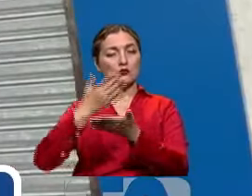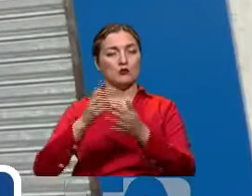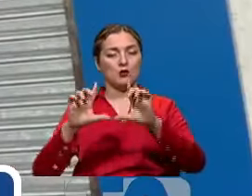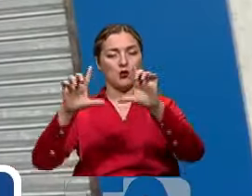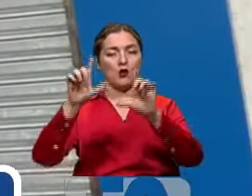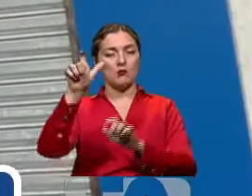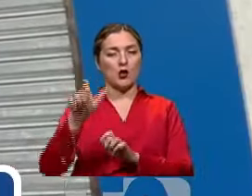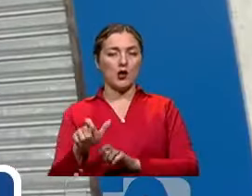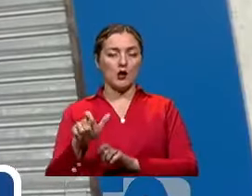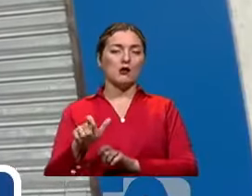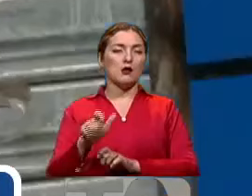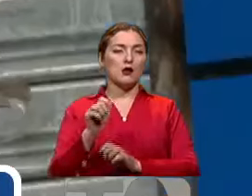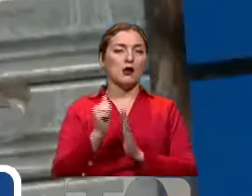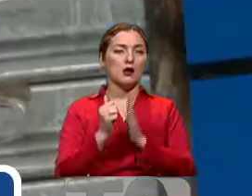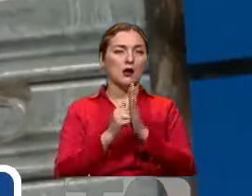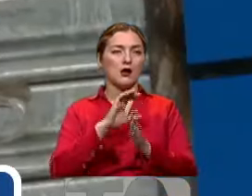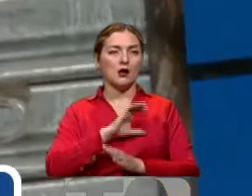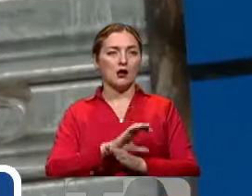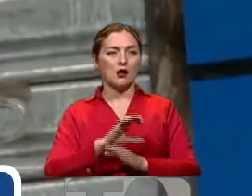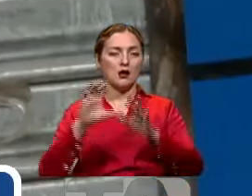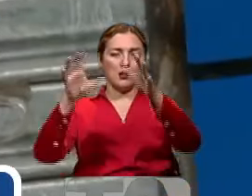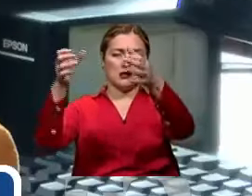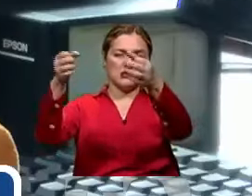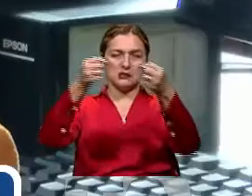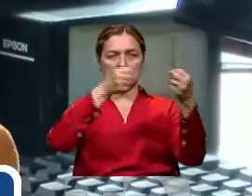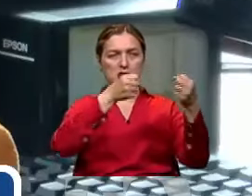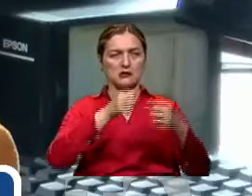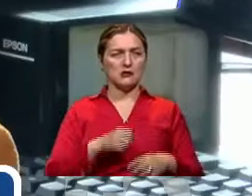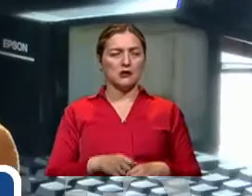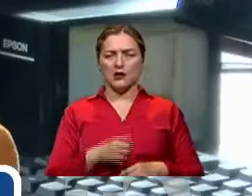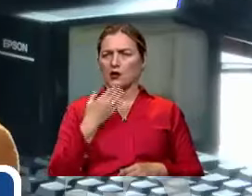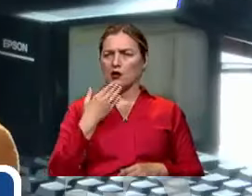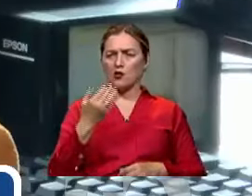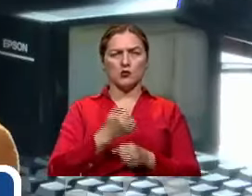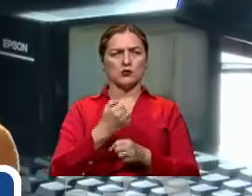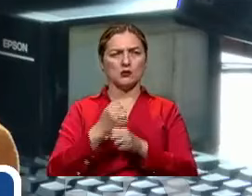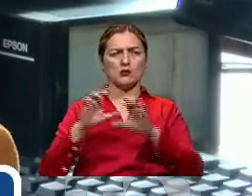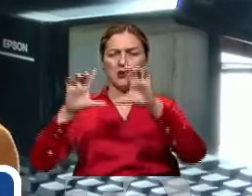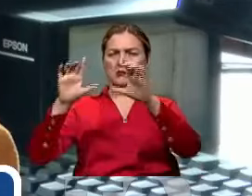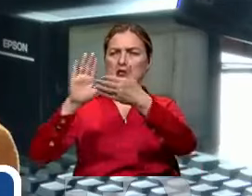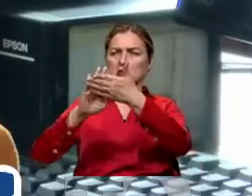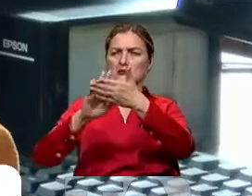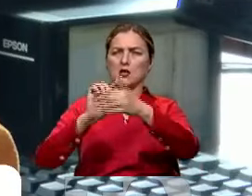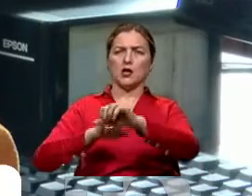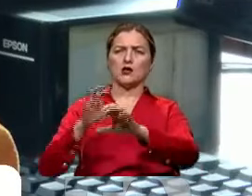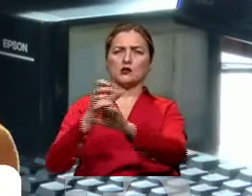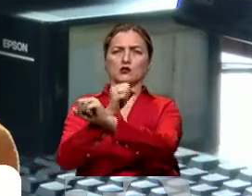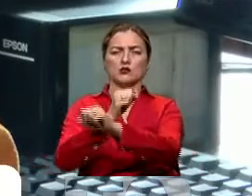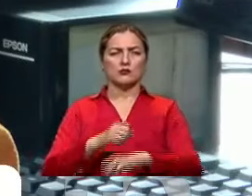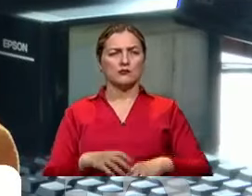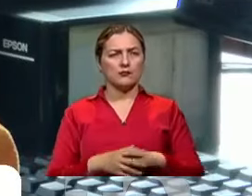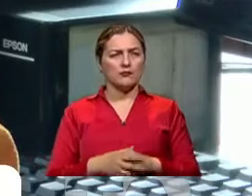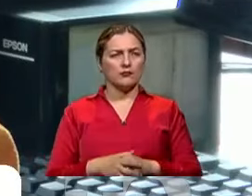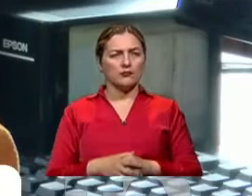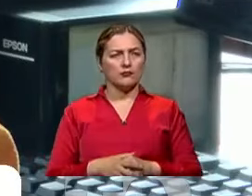un supuesto agente de la AMC a retirar los sellos. Y le digo, ¿cómo así usted trabaja a estas altas horas de la noche? Entonces, y le